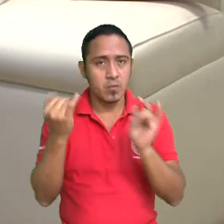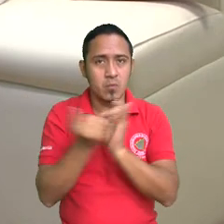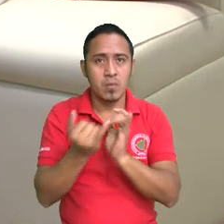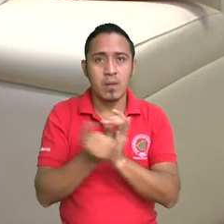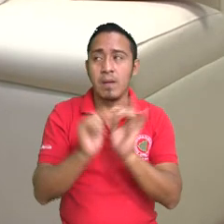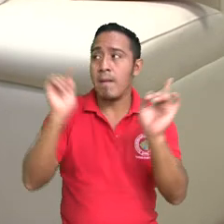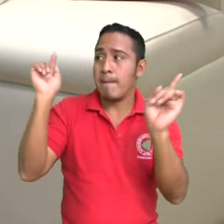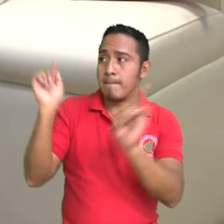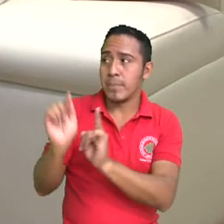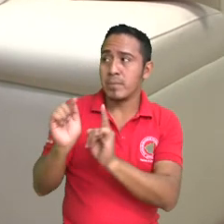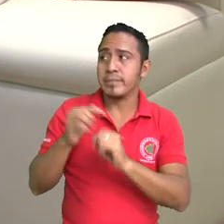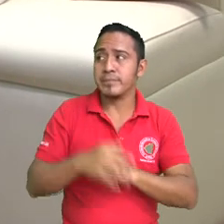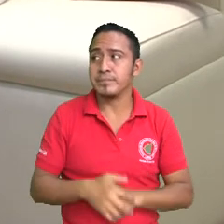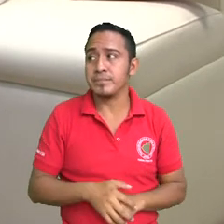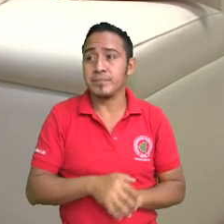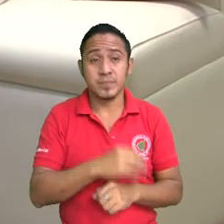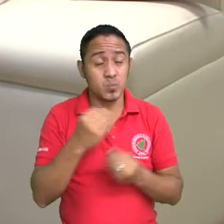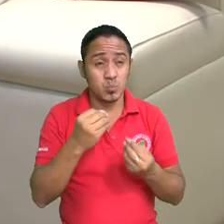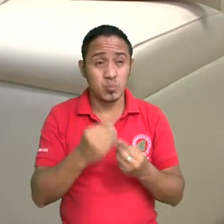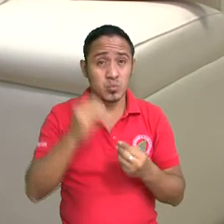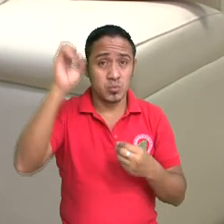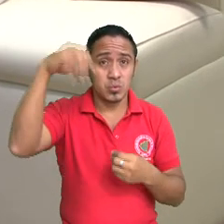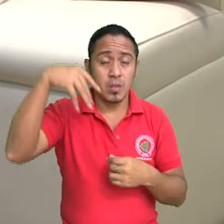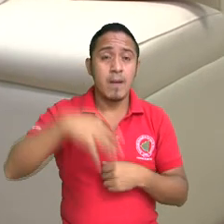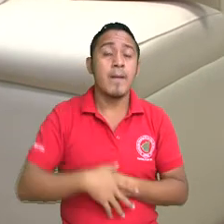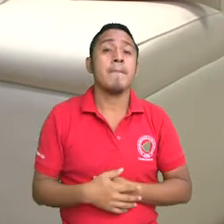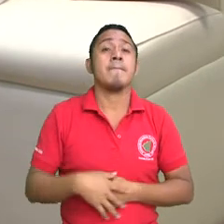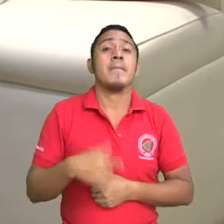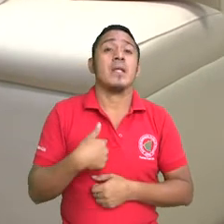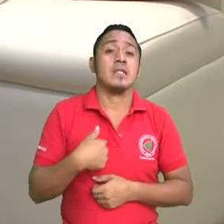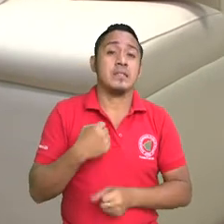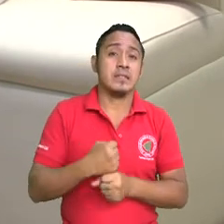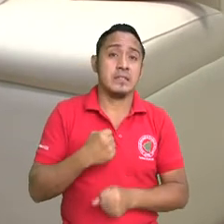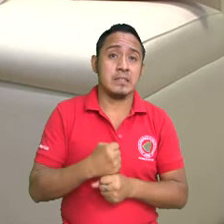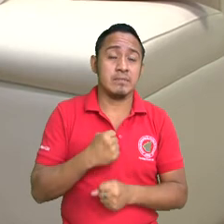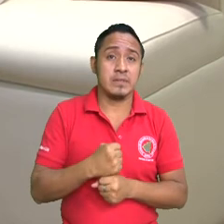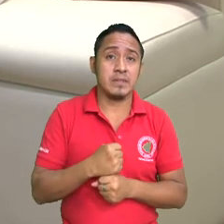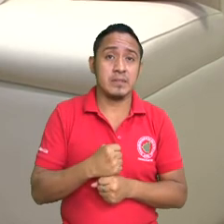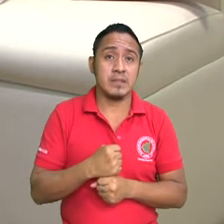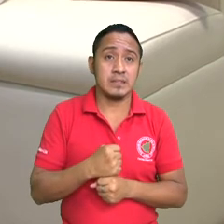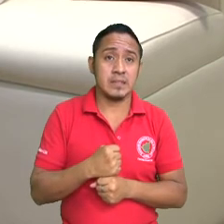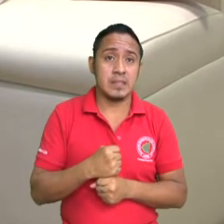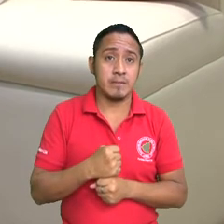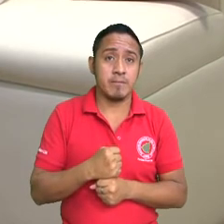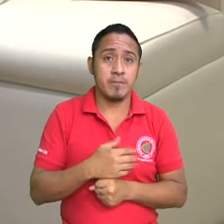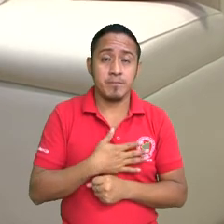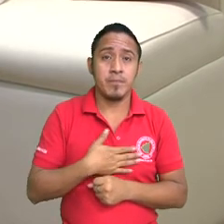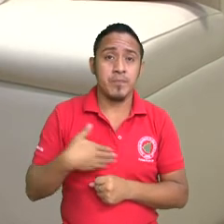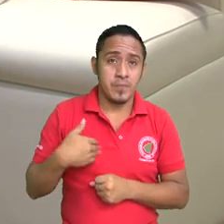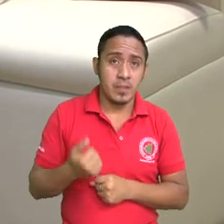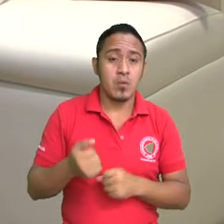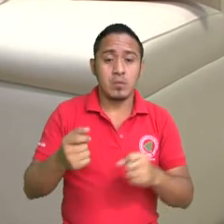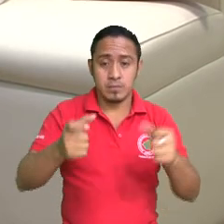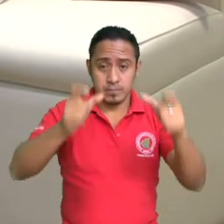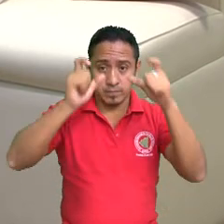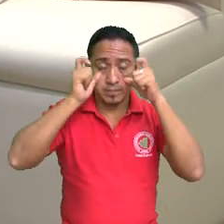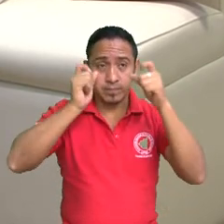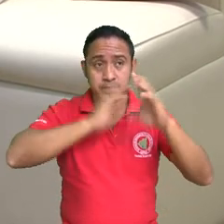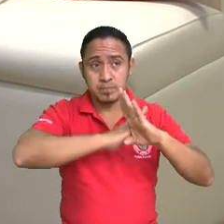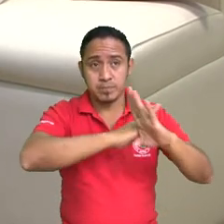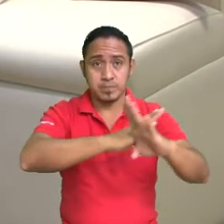doctora. No exponernos mucho al sol. Si nuestro trabajo se trata de estar en el ambiente, lo ideal es usar los lentes de protección